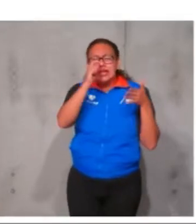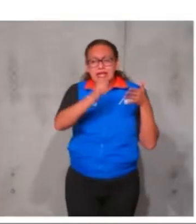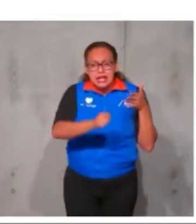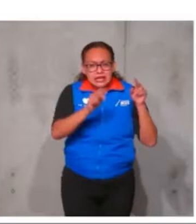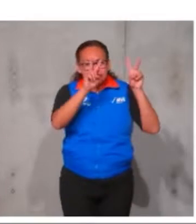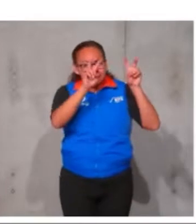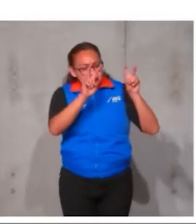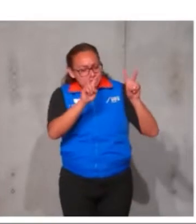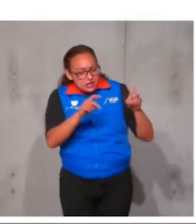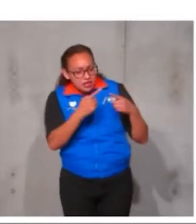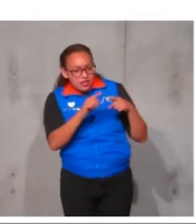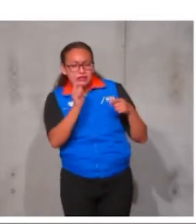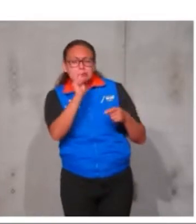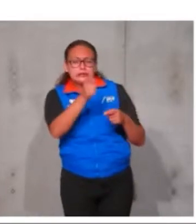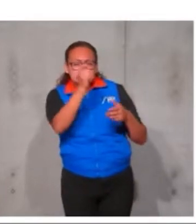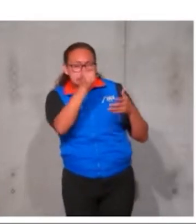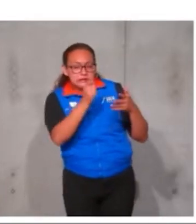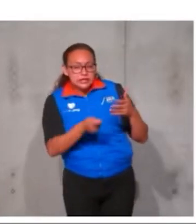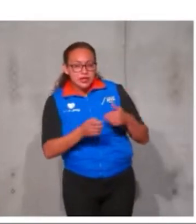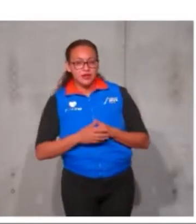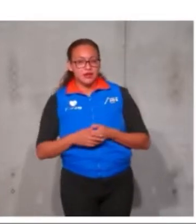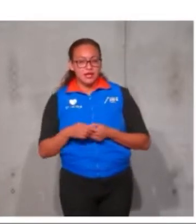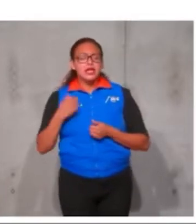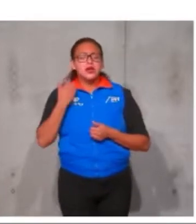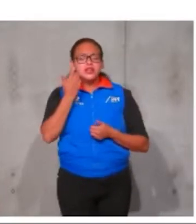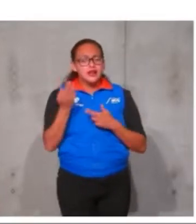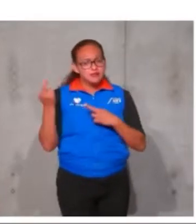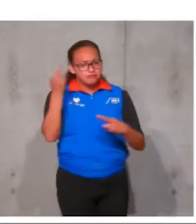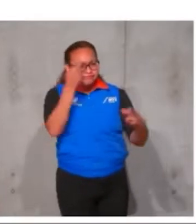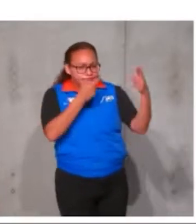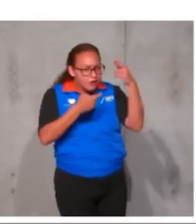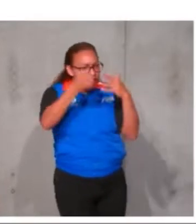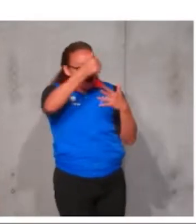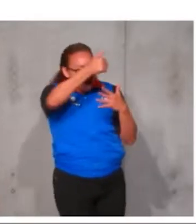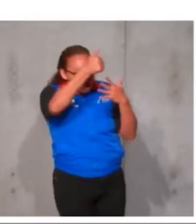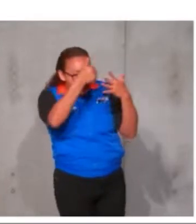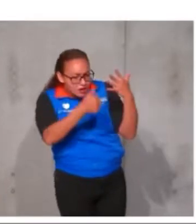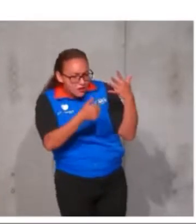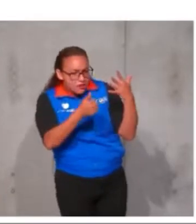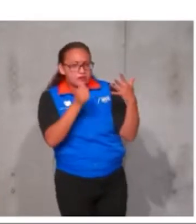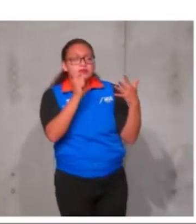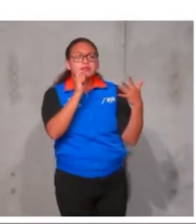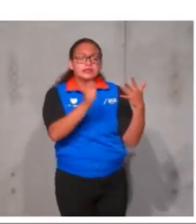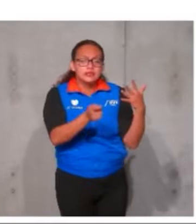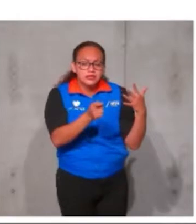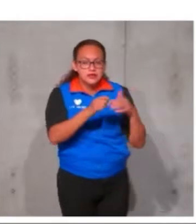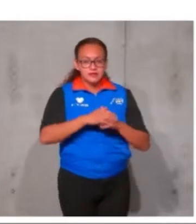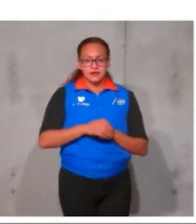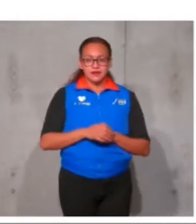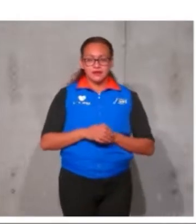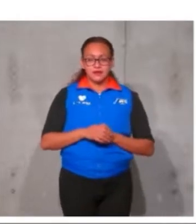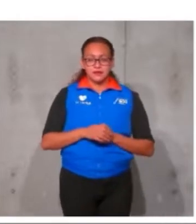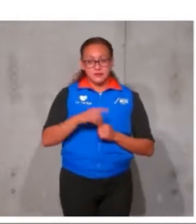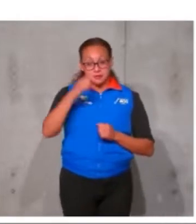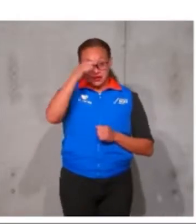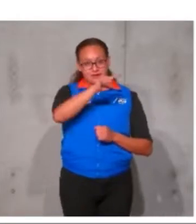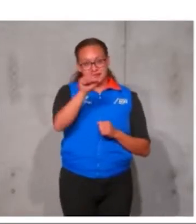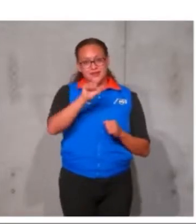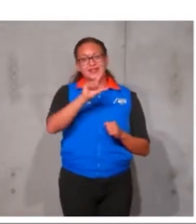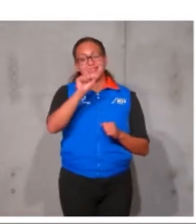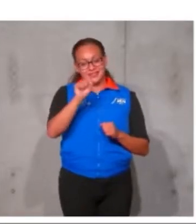definiciones de lo que son los temas materiales y quiero revisar con ustedes primero la definición